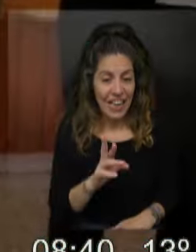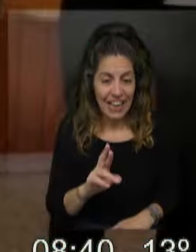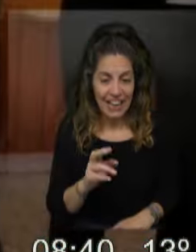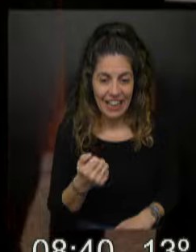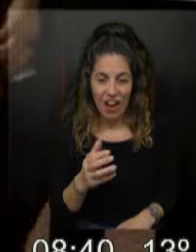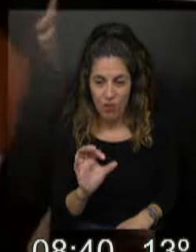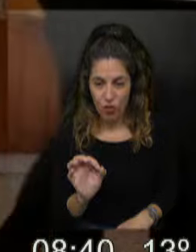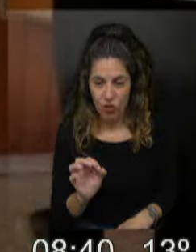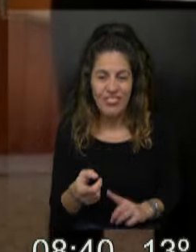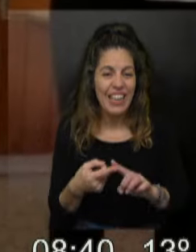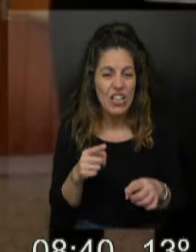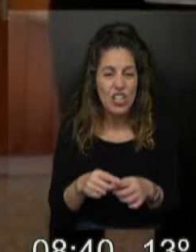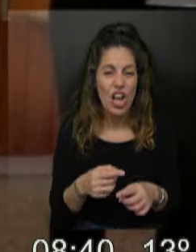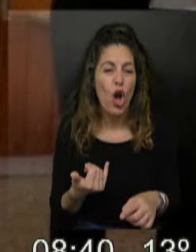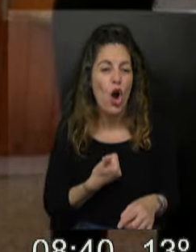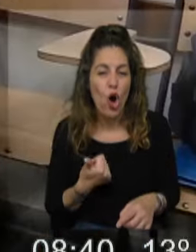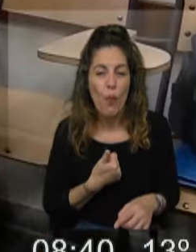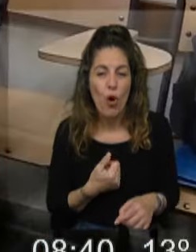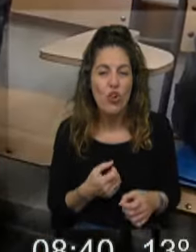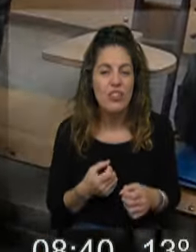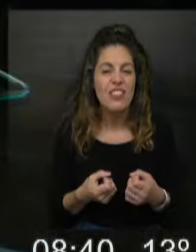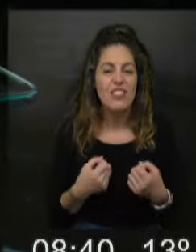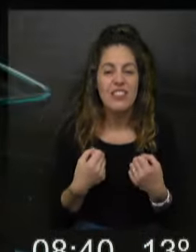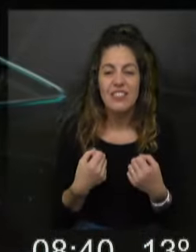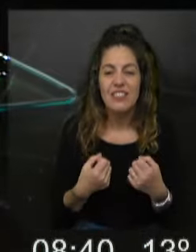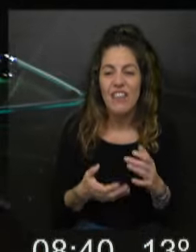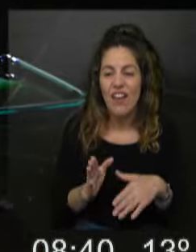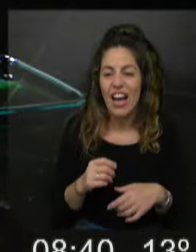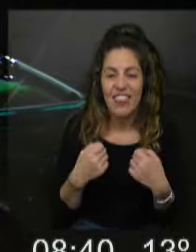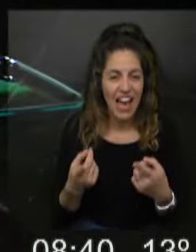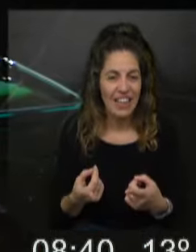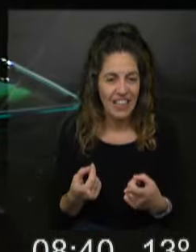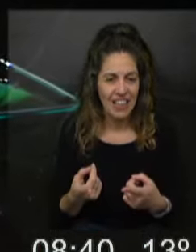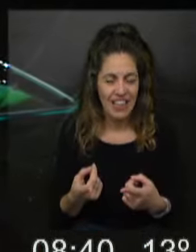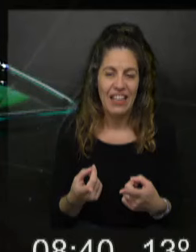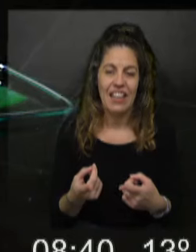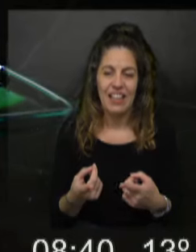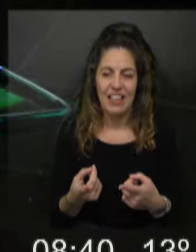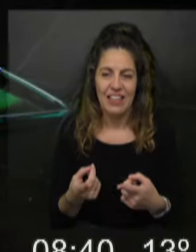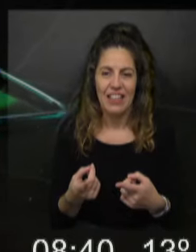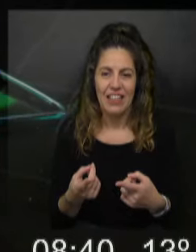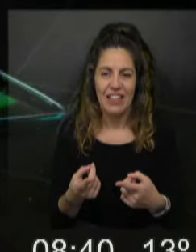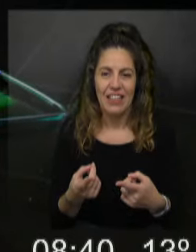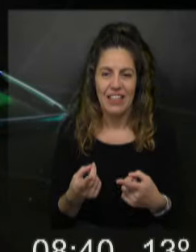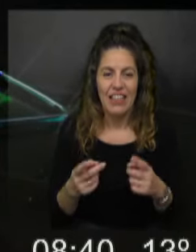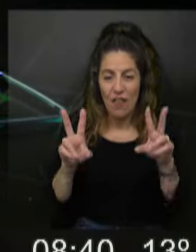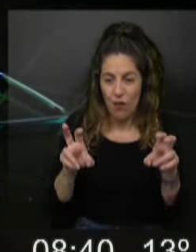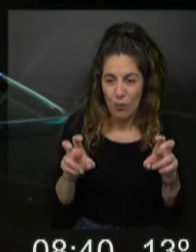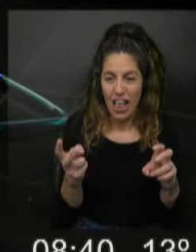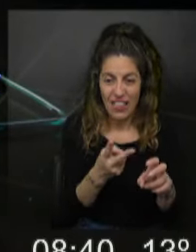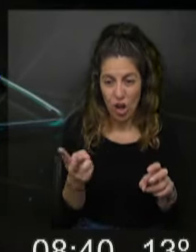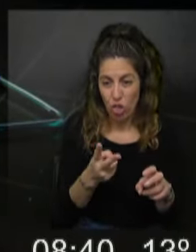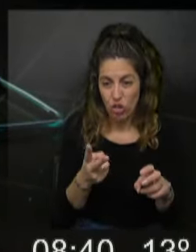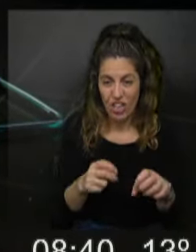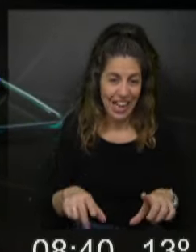tiene que ver con Cómo se va a definir la interna la fórmula una vez que que que tengamos interna un